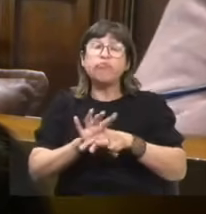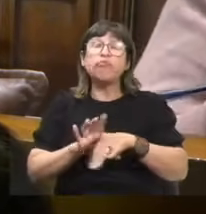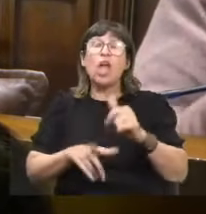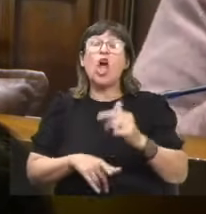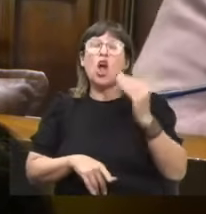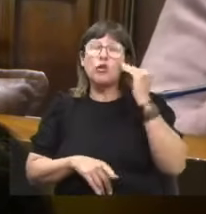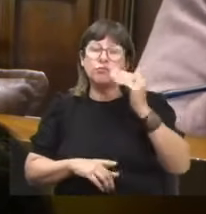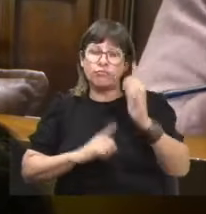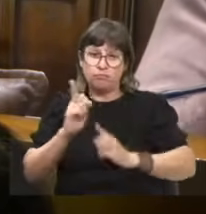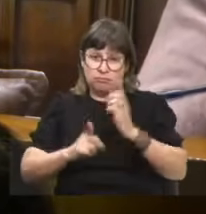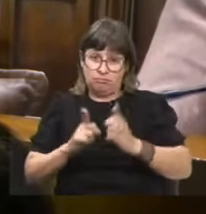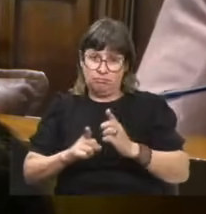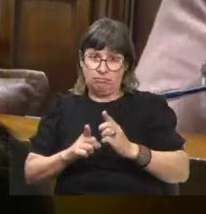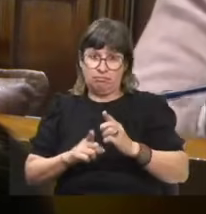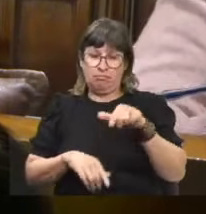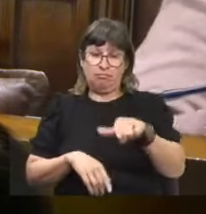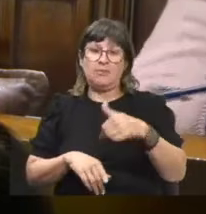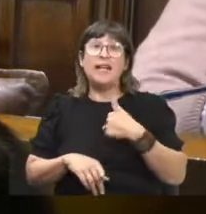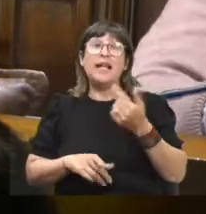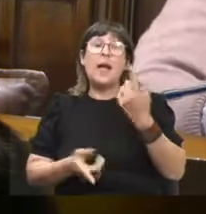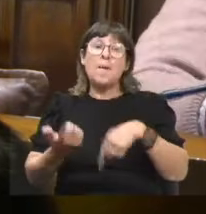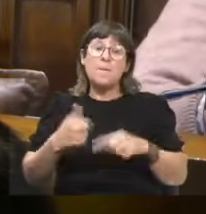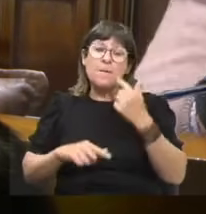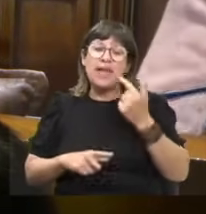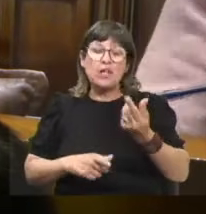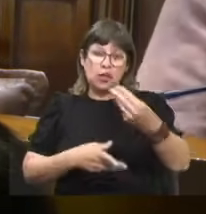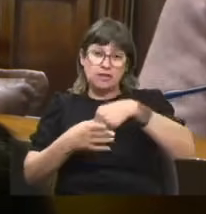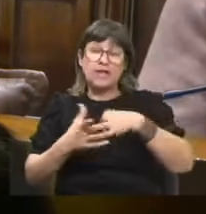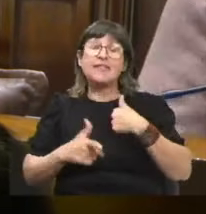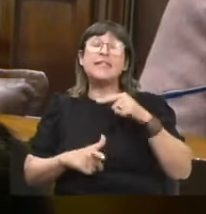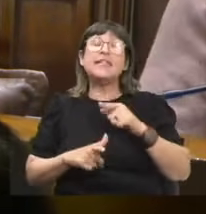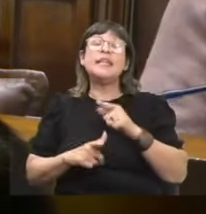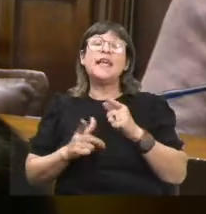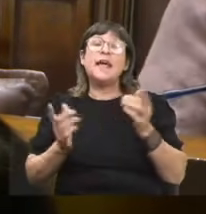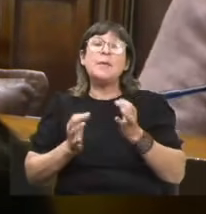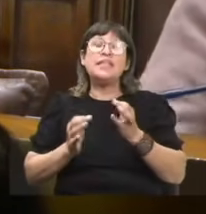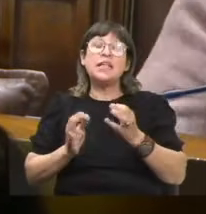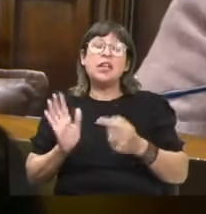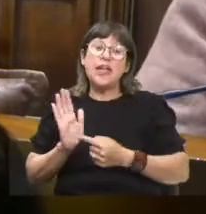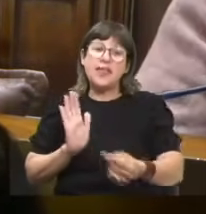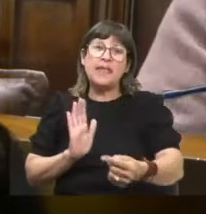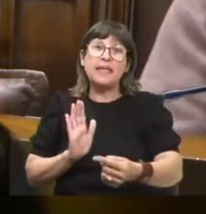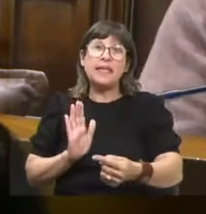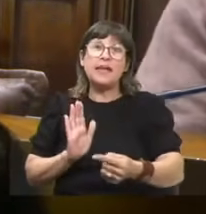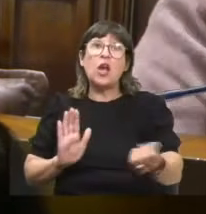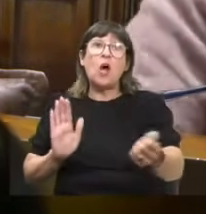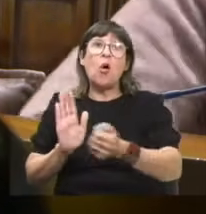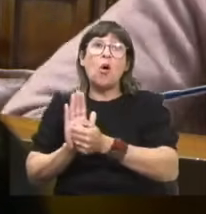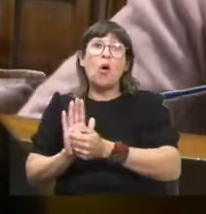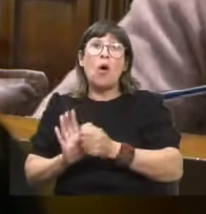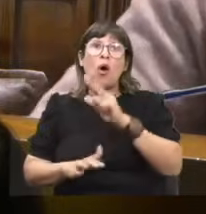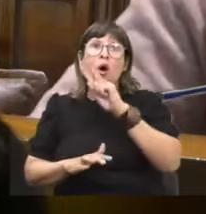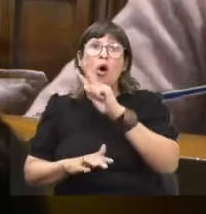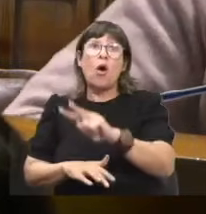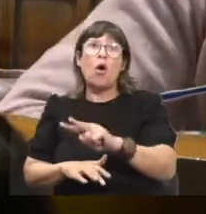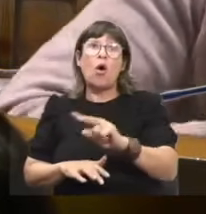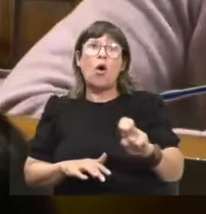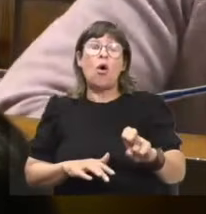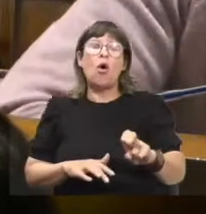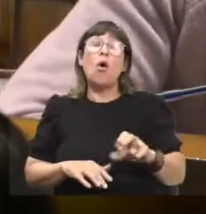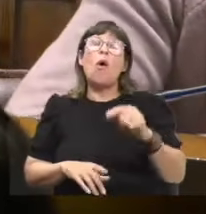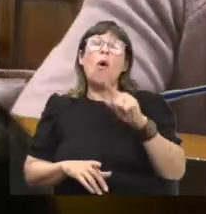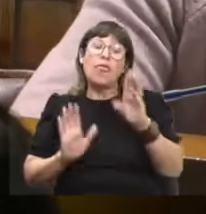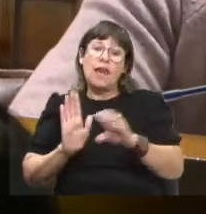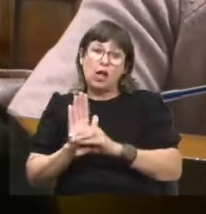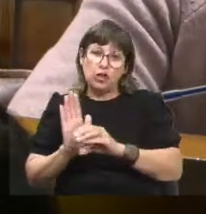ostenta, en tanto se encuentra incluido en la excepción establecida en el artículo 200 de la